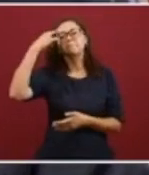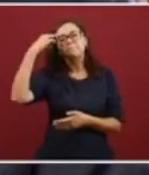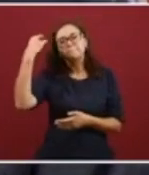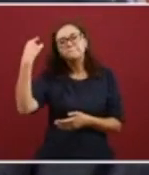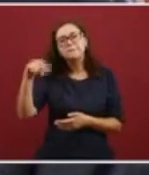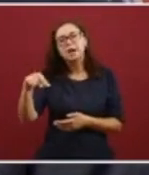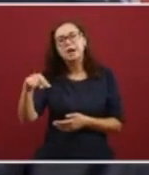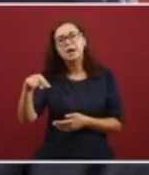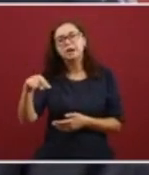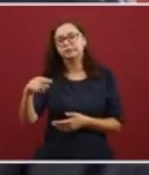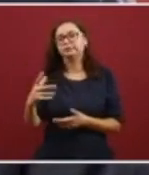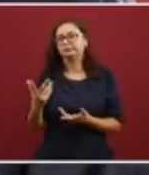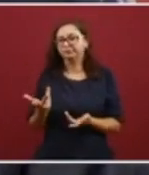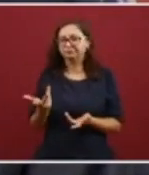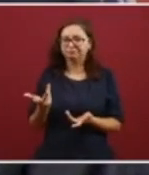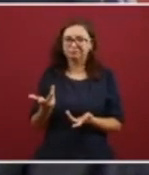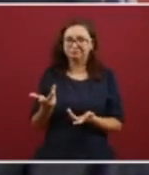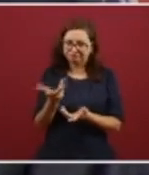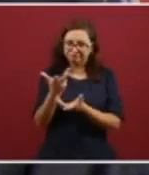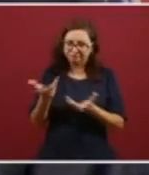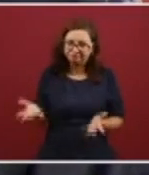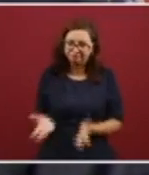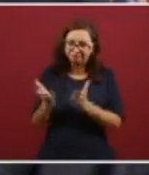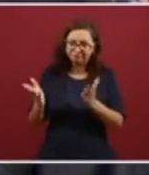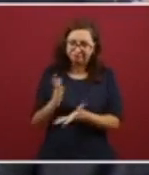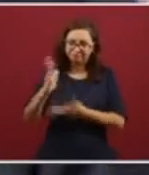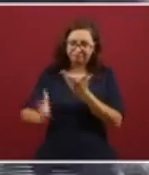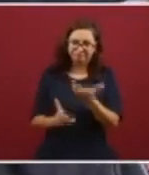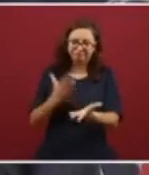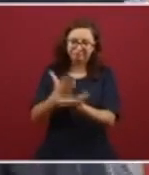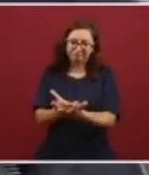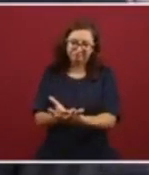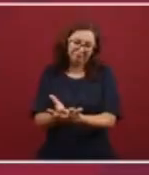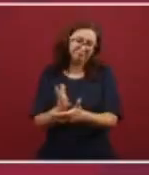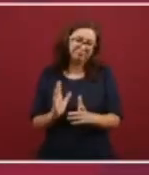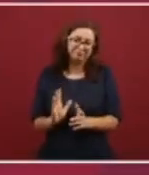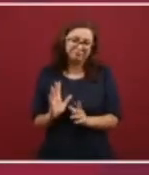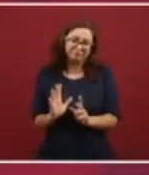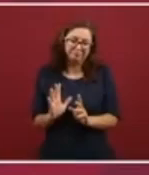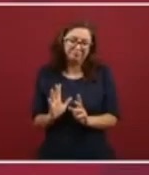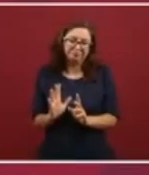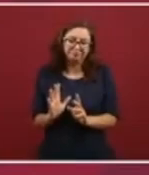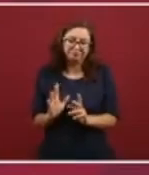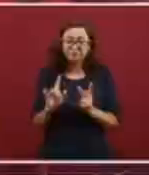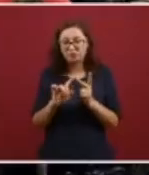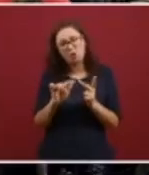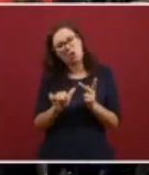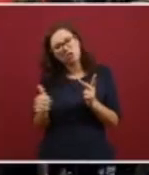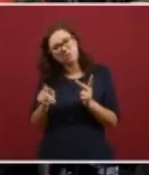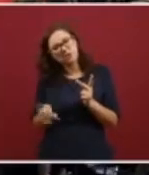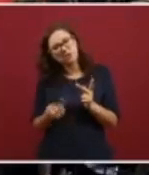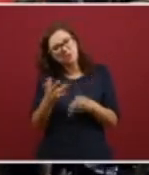esas acotaciones. Entonces, ¿qué es lo otro?